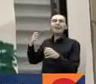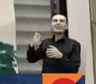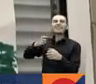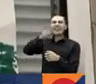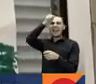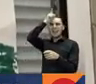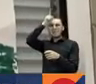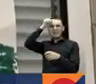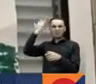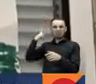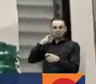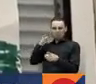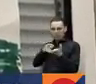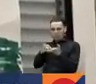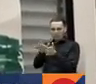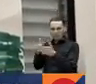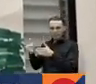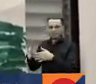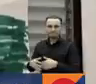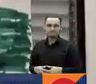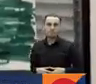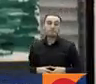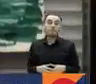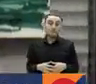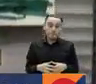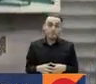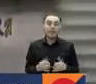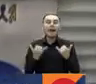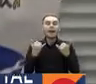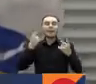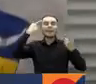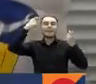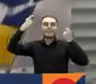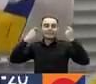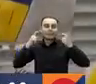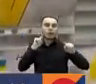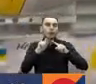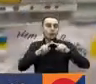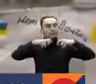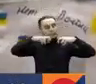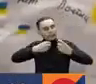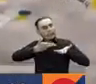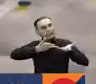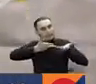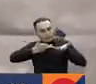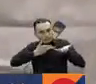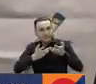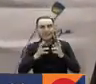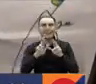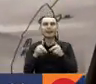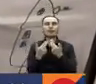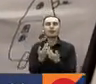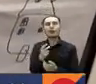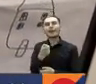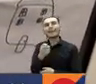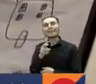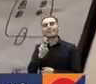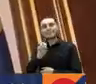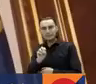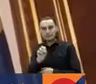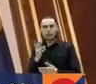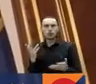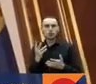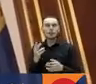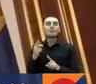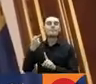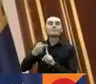ocupación. Por el momento continúan las estrategias diplomáticas, como es el caso de la reunión del G20 prevista para noviembre,